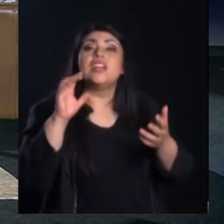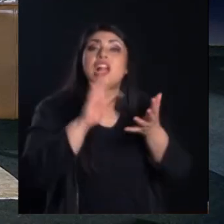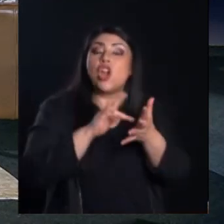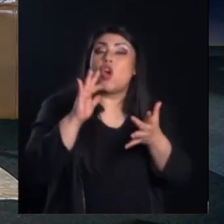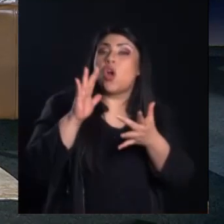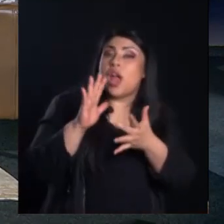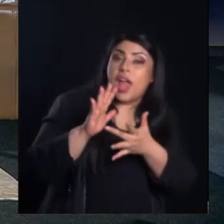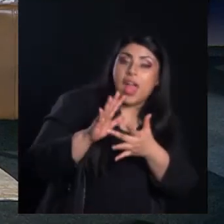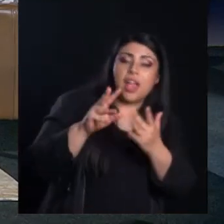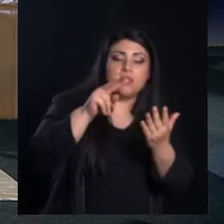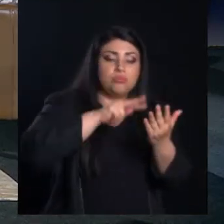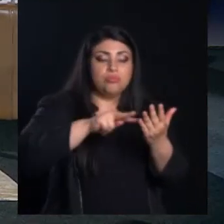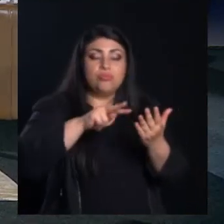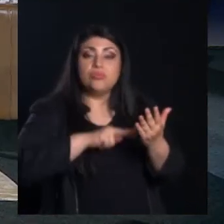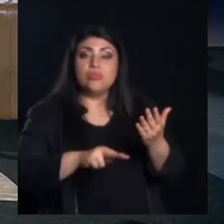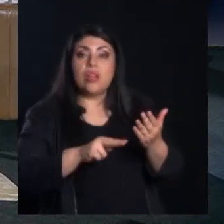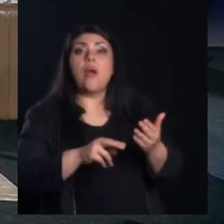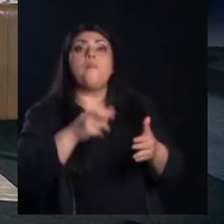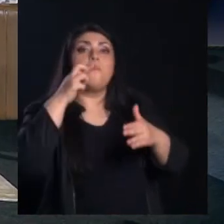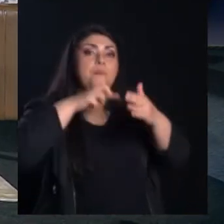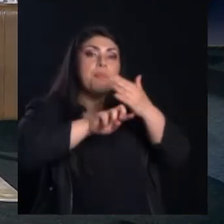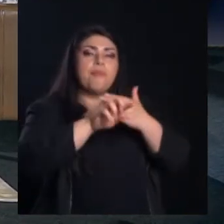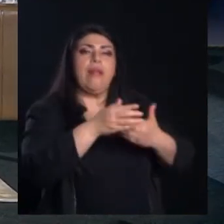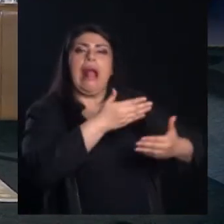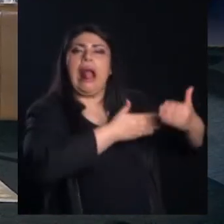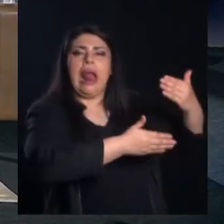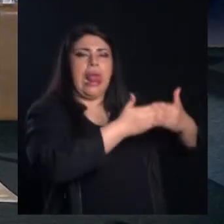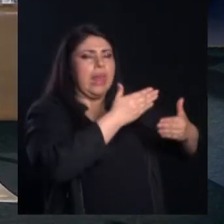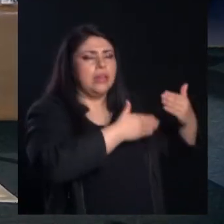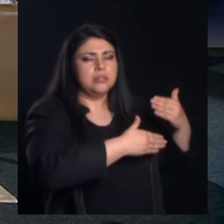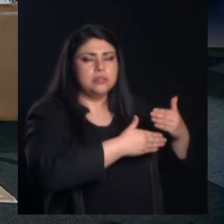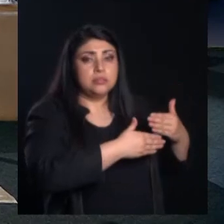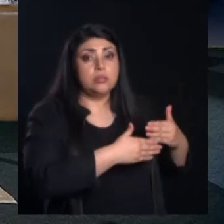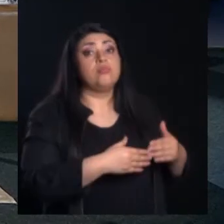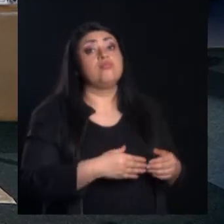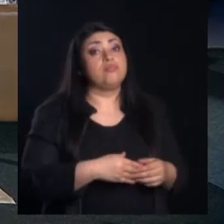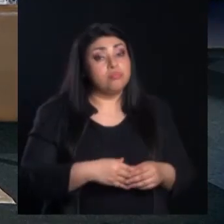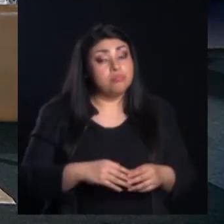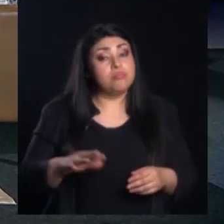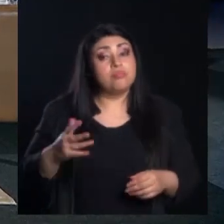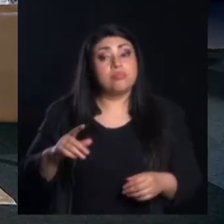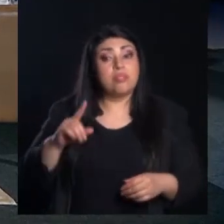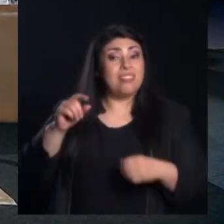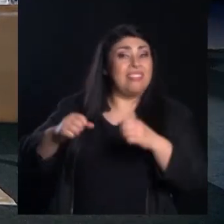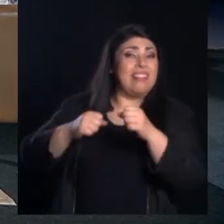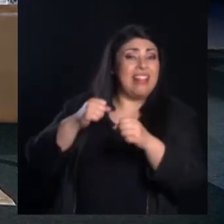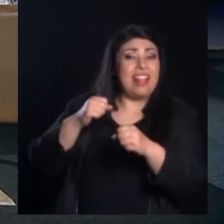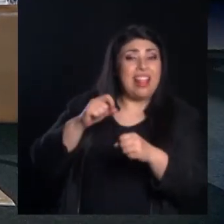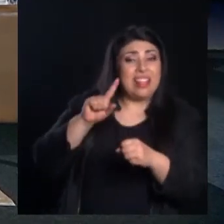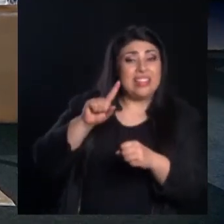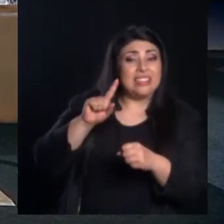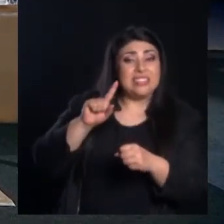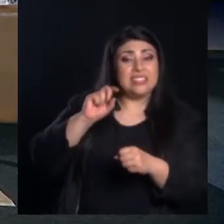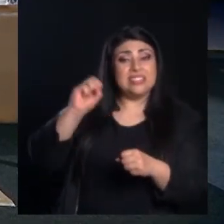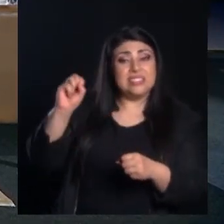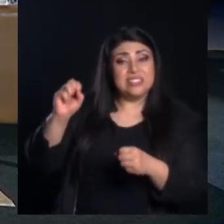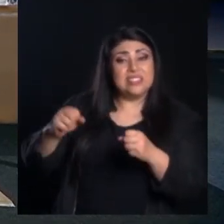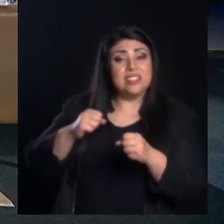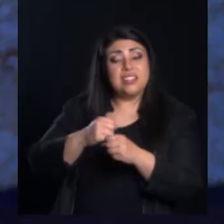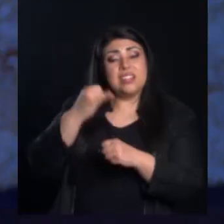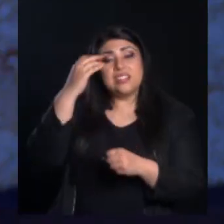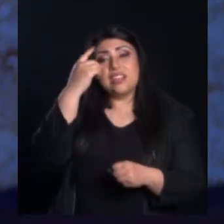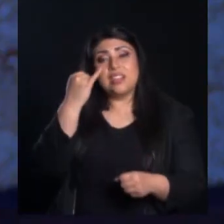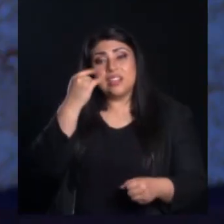profetizó muchísimos años antes hablábamos antes de entrar al discipulado que fueron cientos de años antes por el profeta isaías